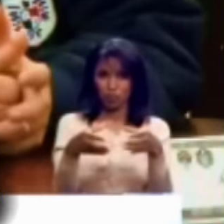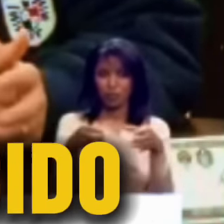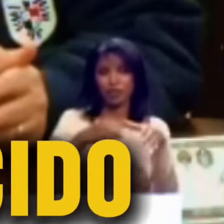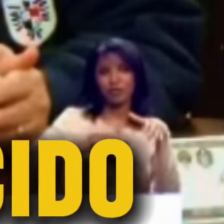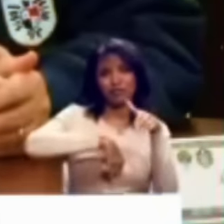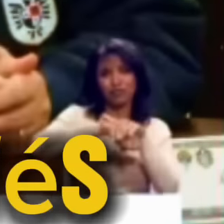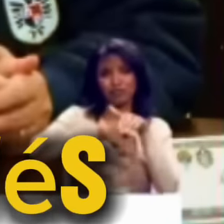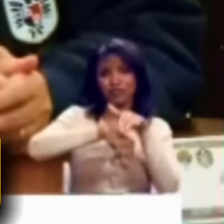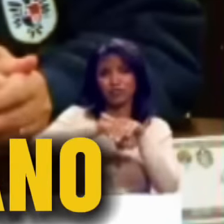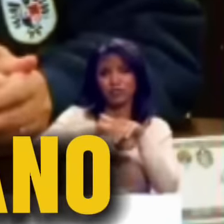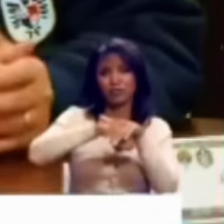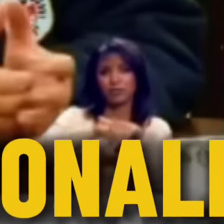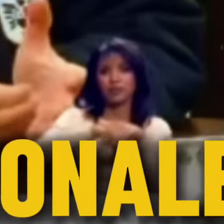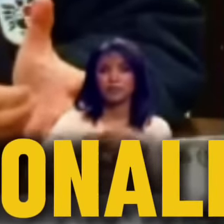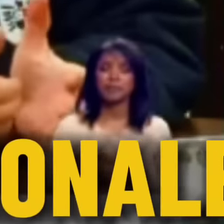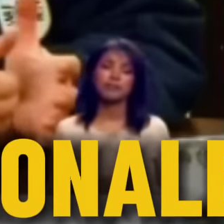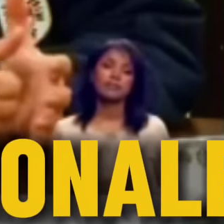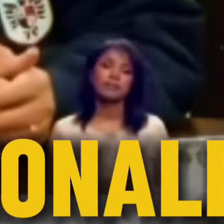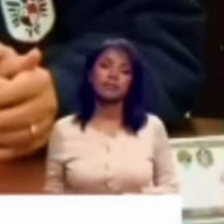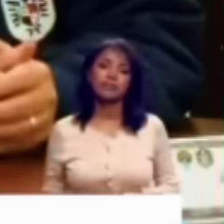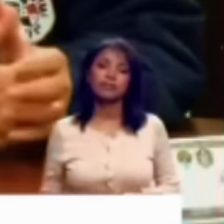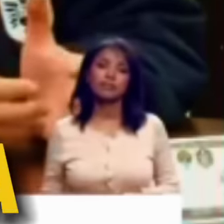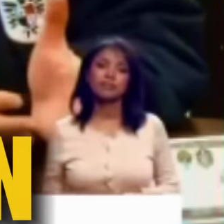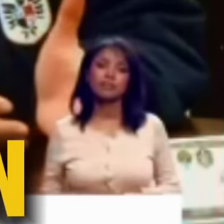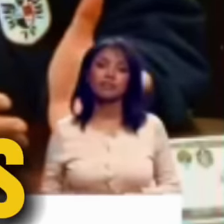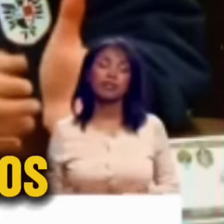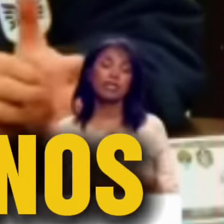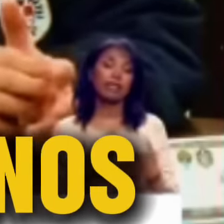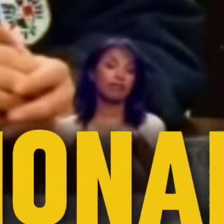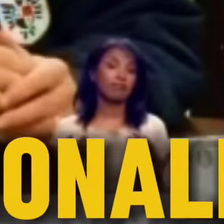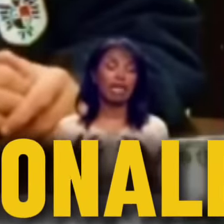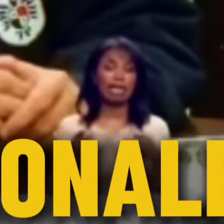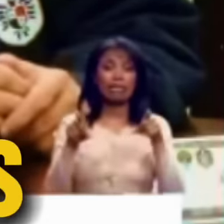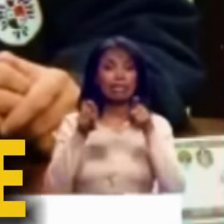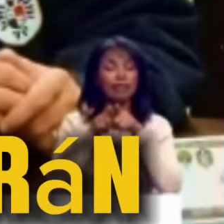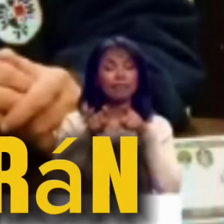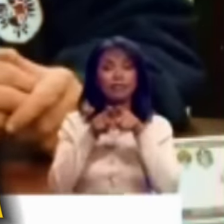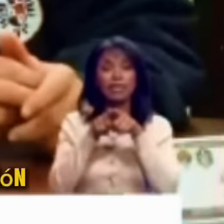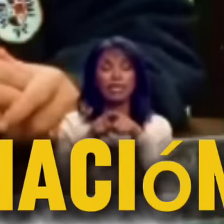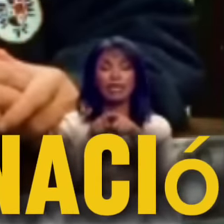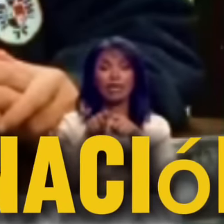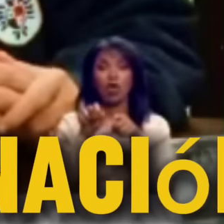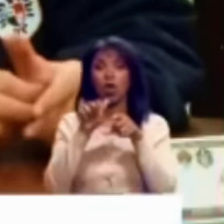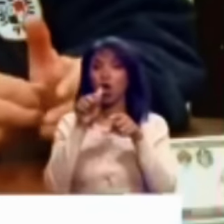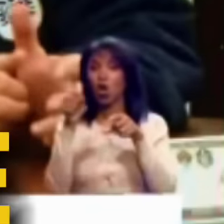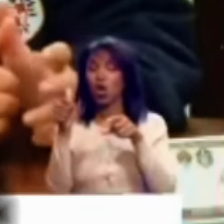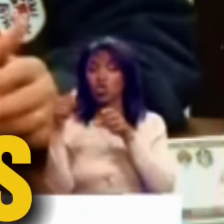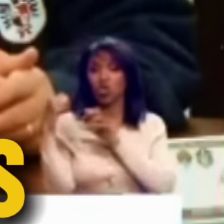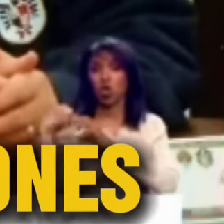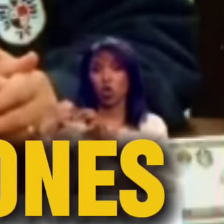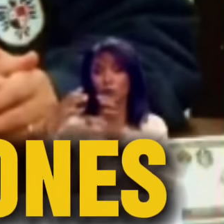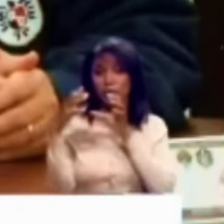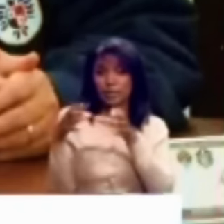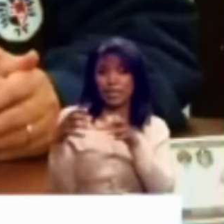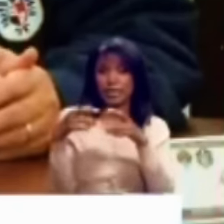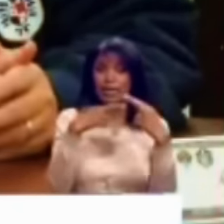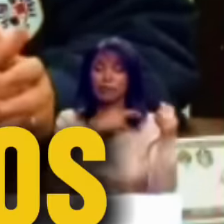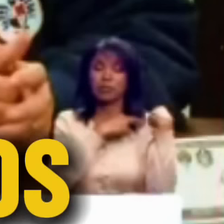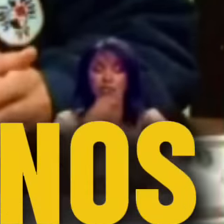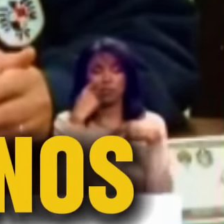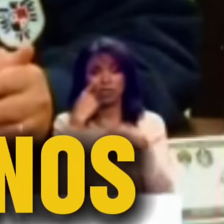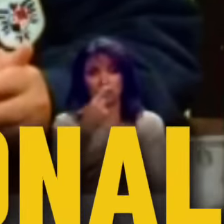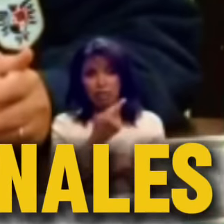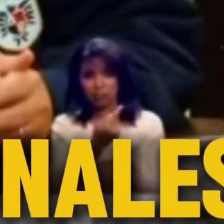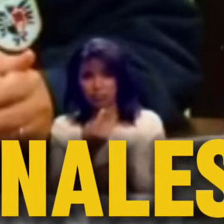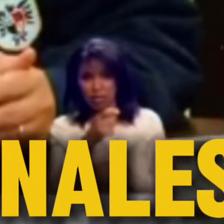cual es ejercido a través de sus órganos jurisdiccionales. O sea, son los órganos jurisdiccionales los que tomarán la determinación de las sanciones.